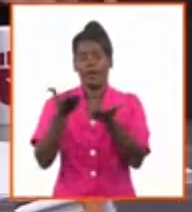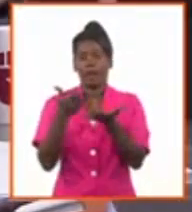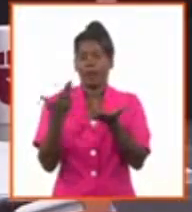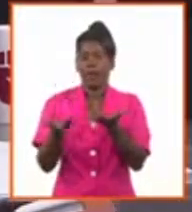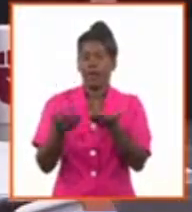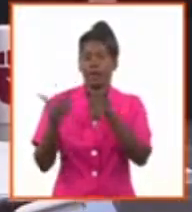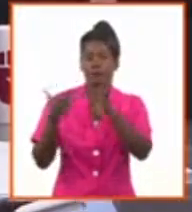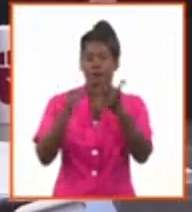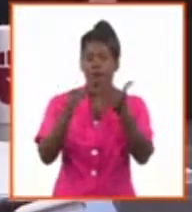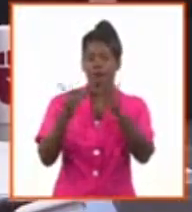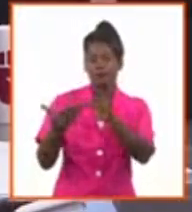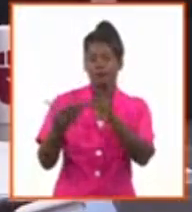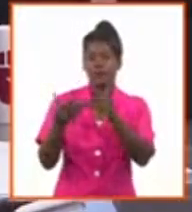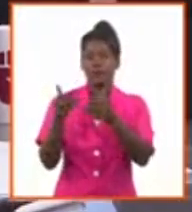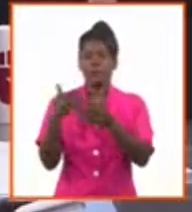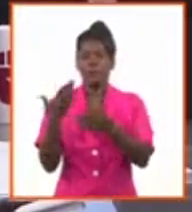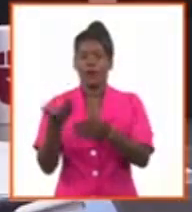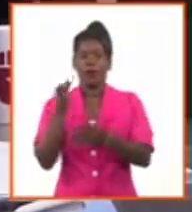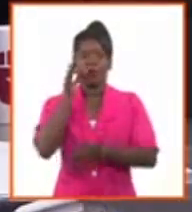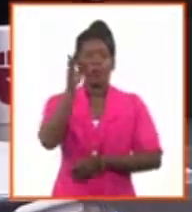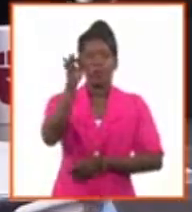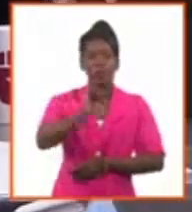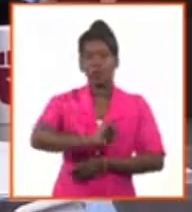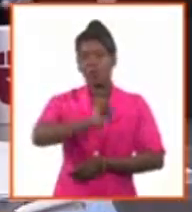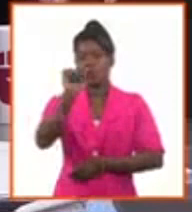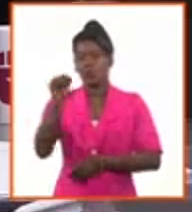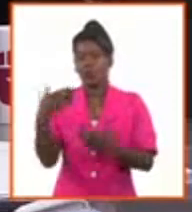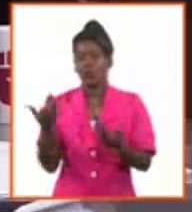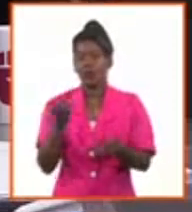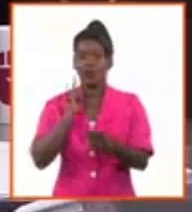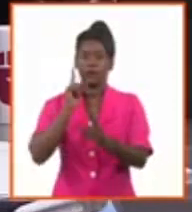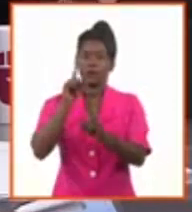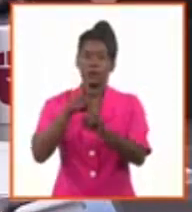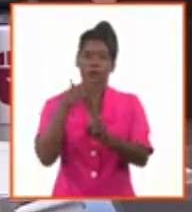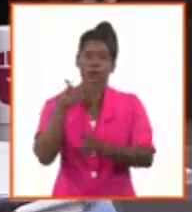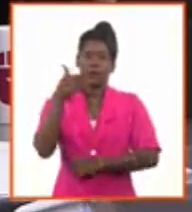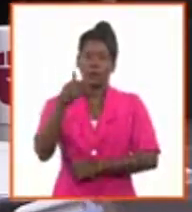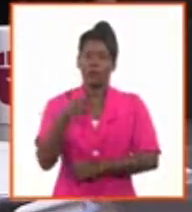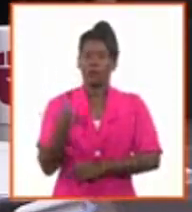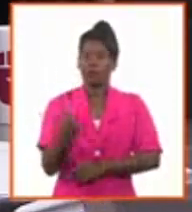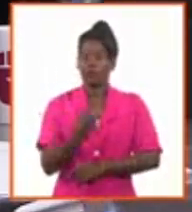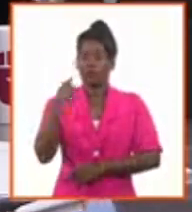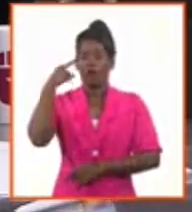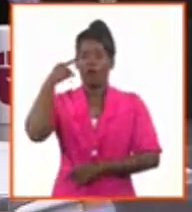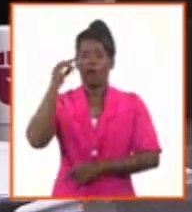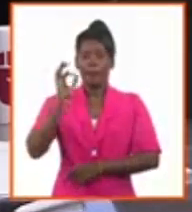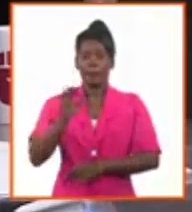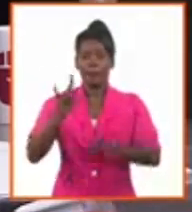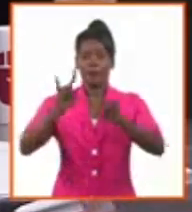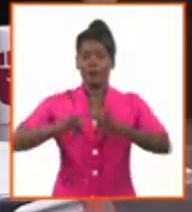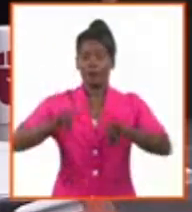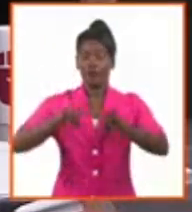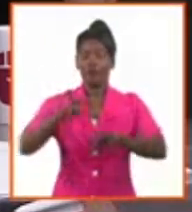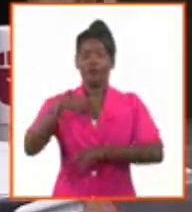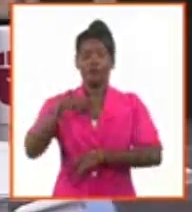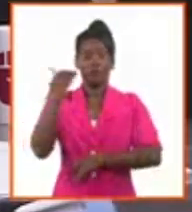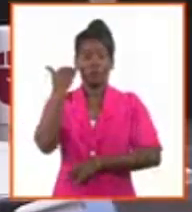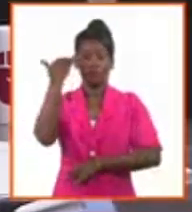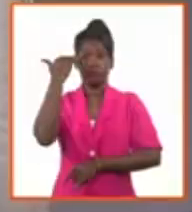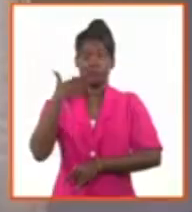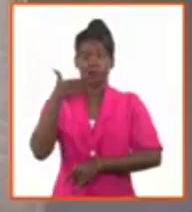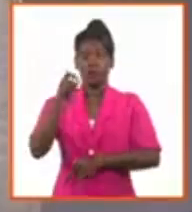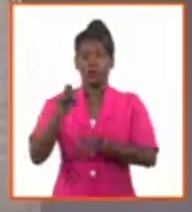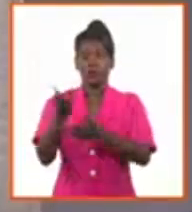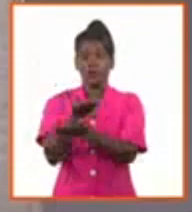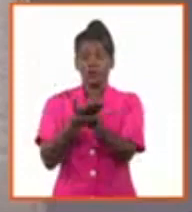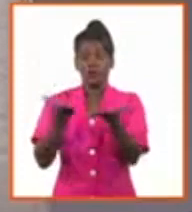los caminos, los rumbos que queremos para nuestro socialismo, y la universidad siempre ha sido un escenario de mucho e intenso